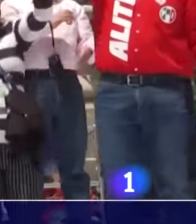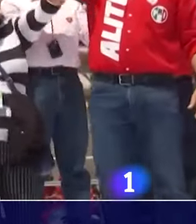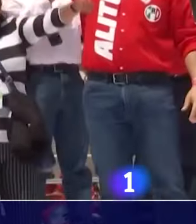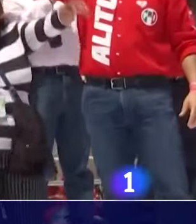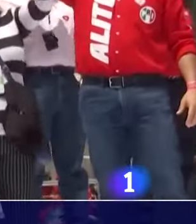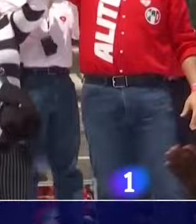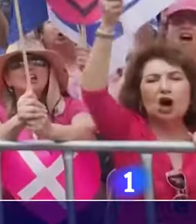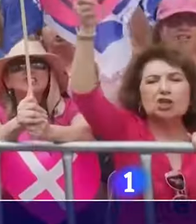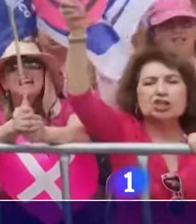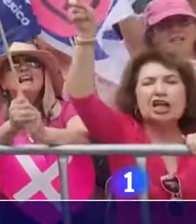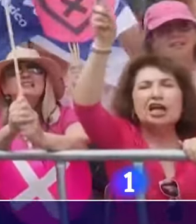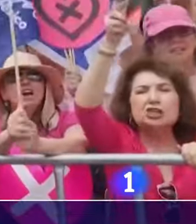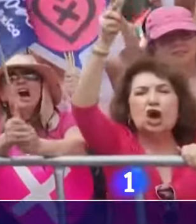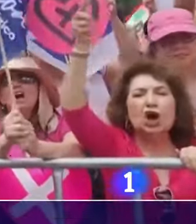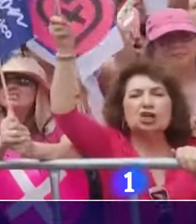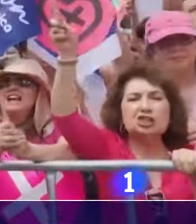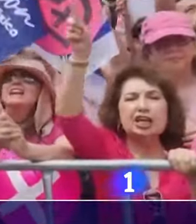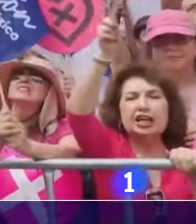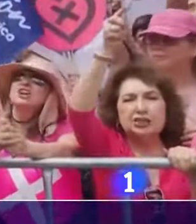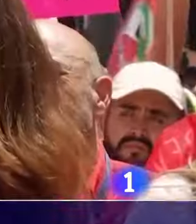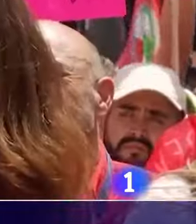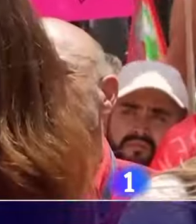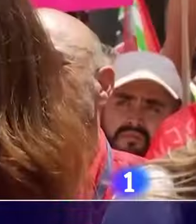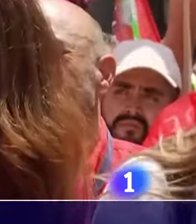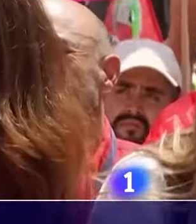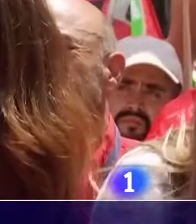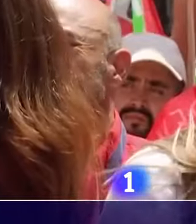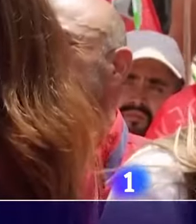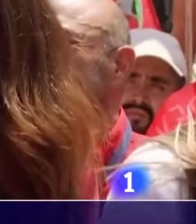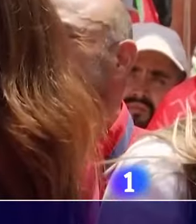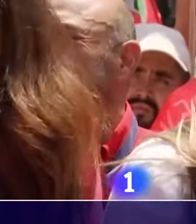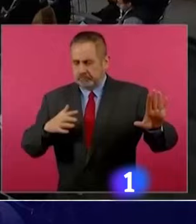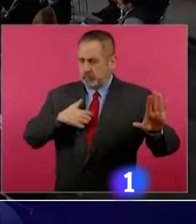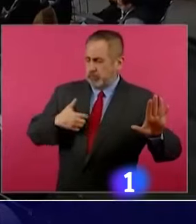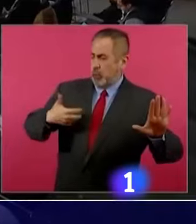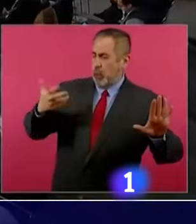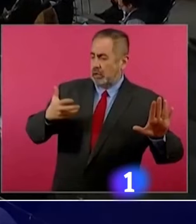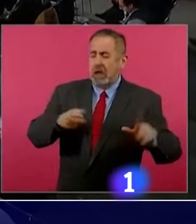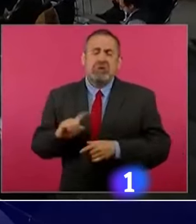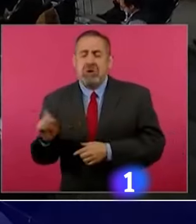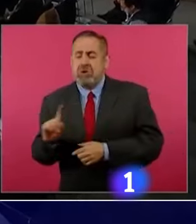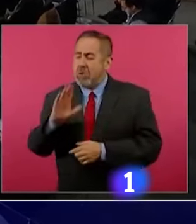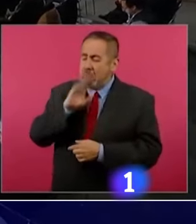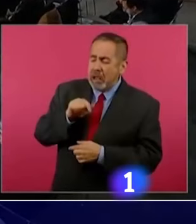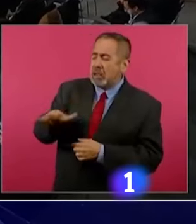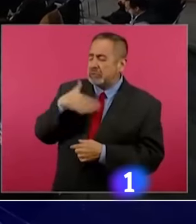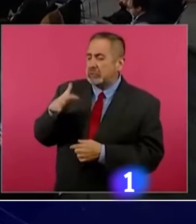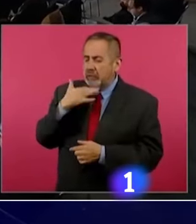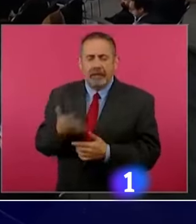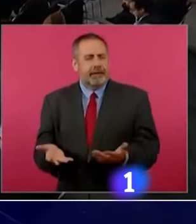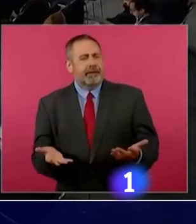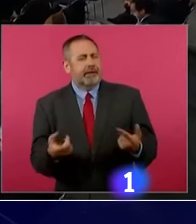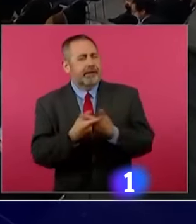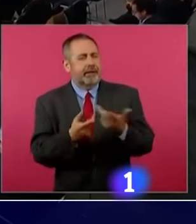Gálvez aglutinado la simpatías de distintos sectores de la oposición para amortiguar su popularidad el presidente la menciona frecuentemente sus conferencias